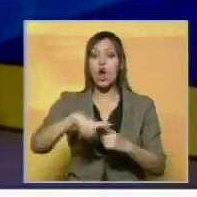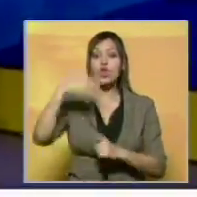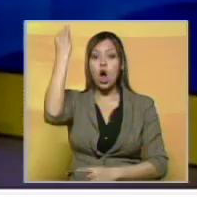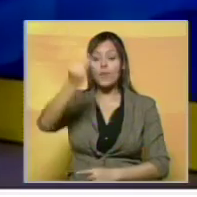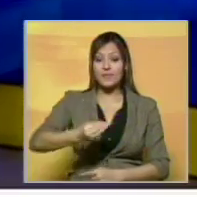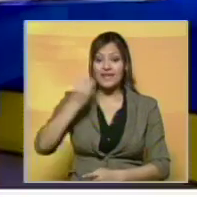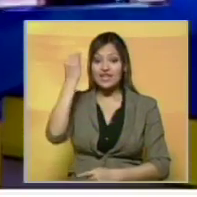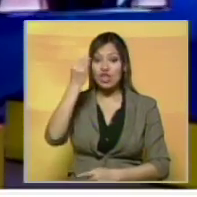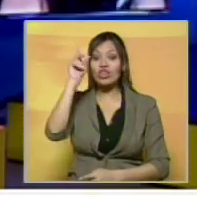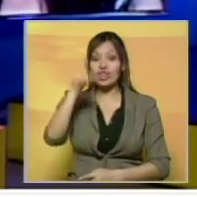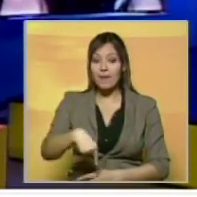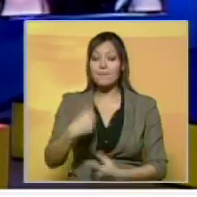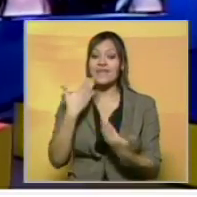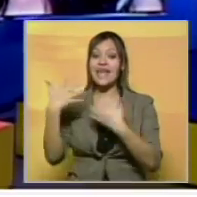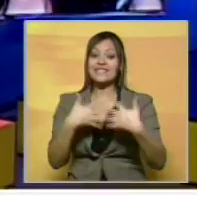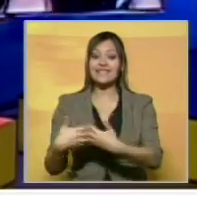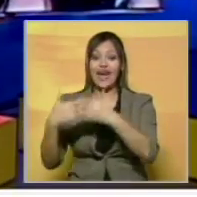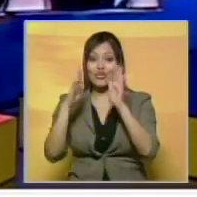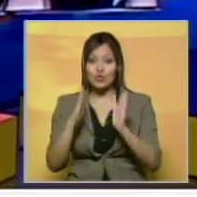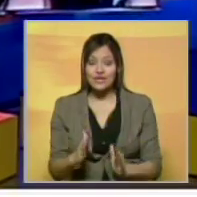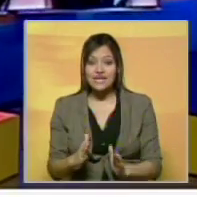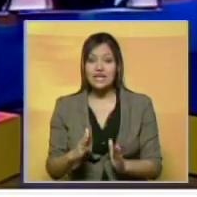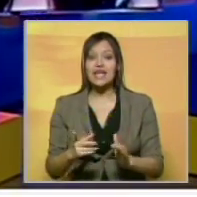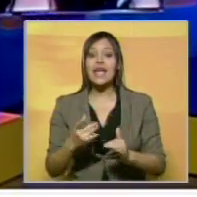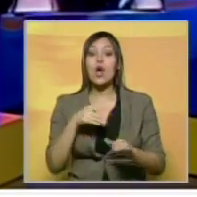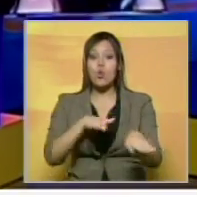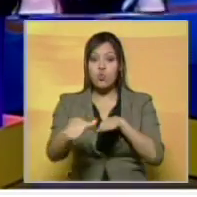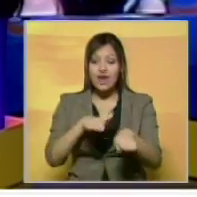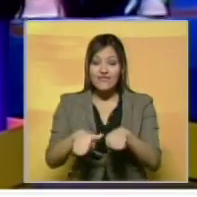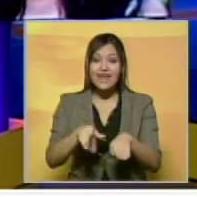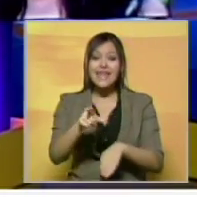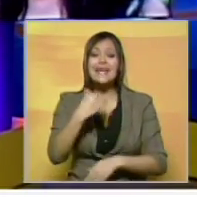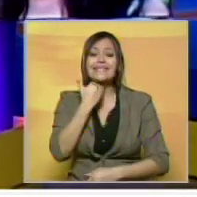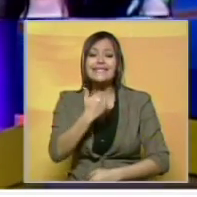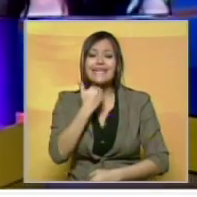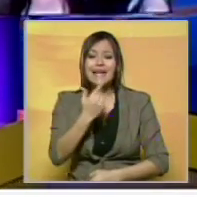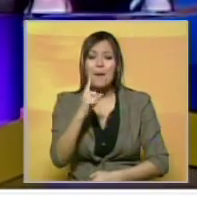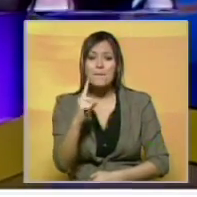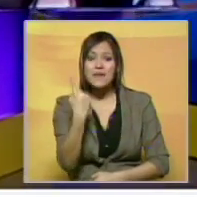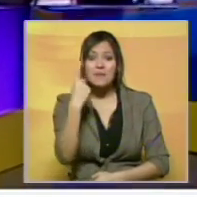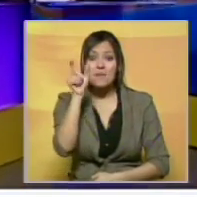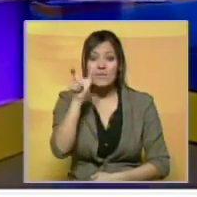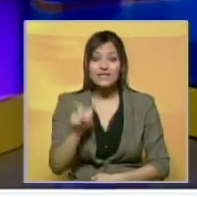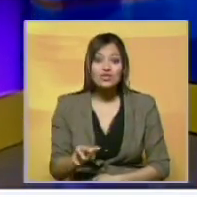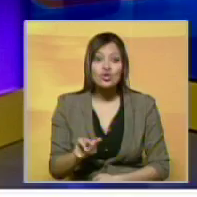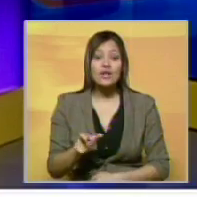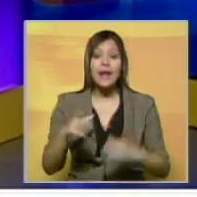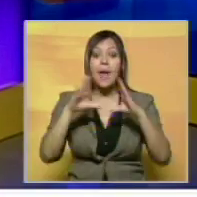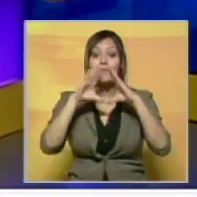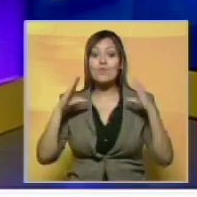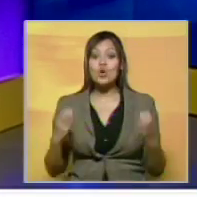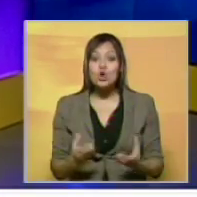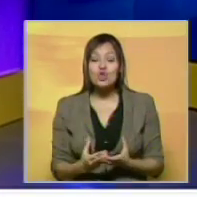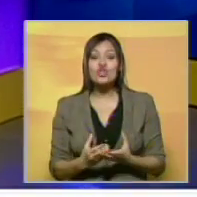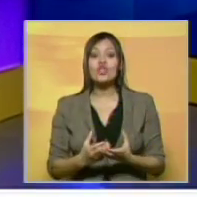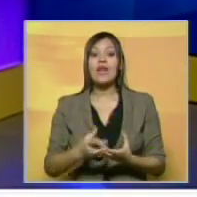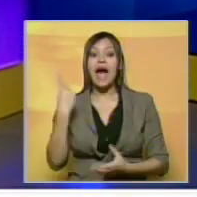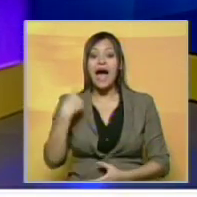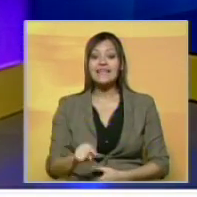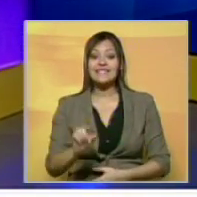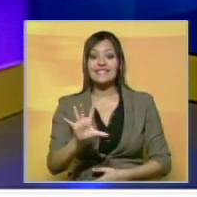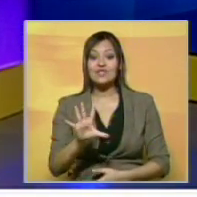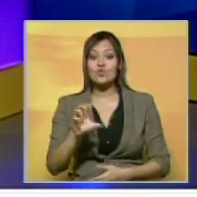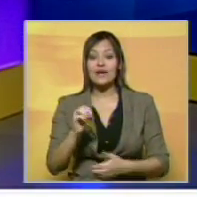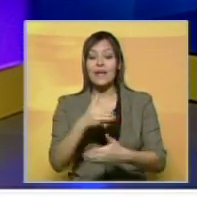pública es la cantante estadounidense Katy Perry, quien este jueves estuvo a punto de ser la primera persona en el mundo en alcanzar los